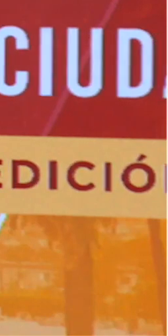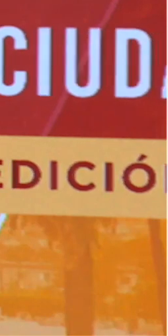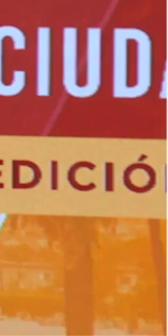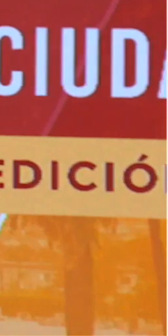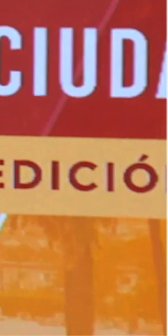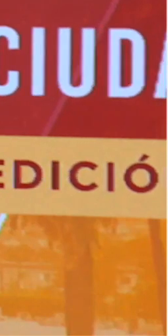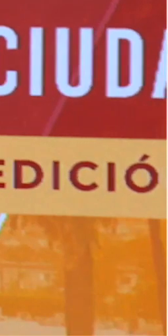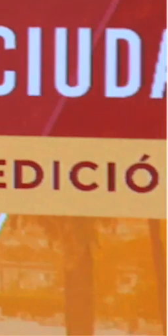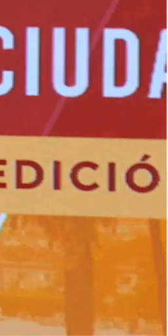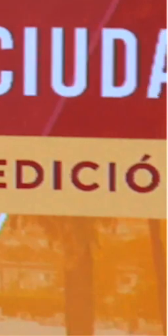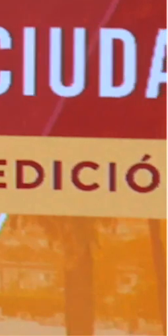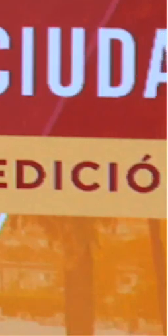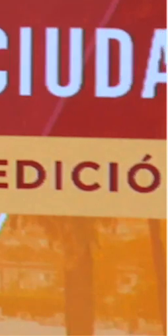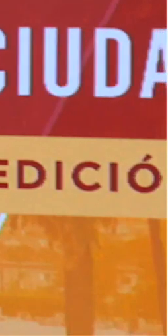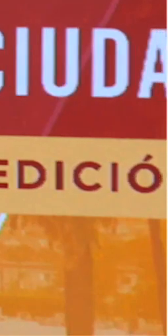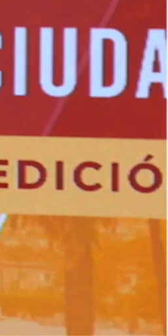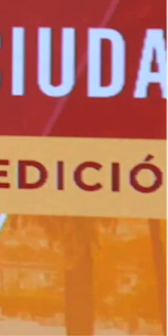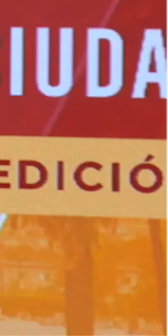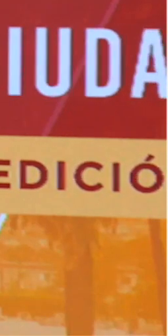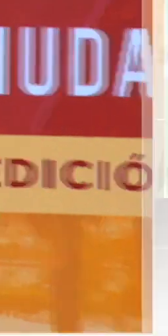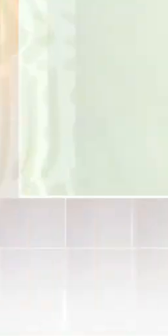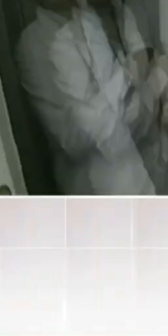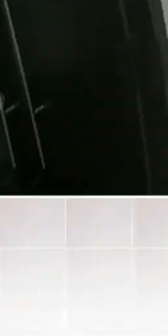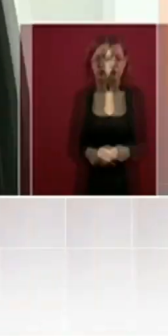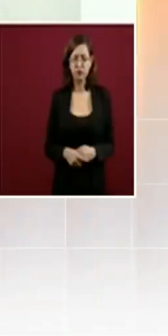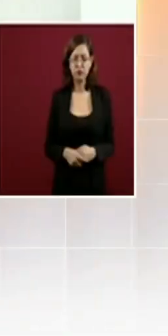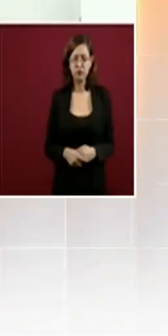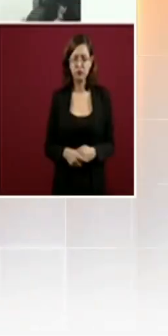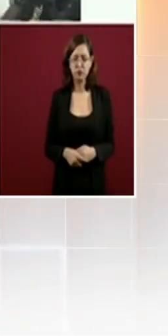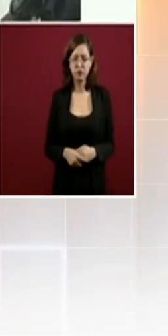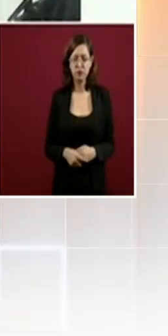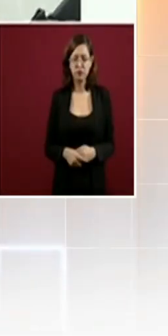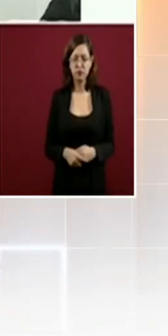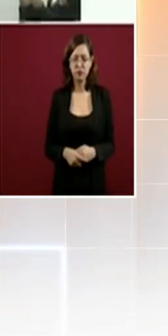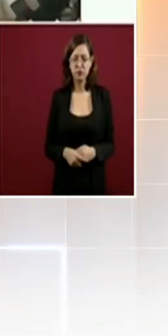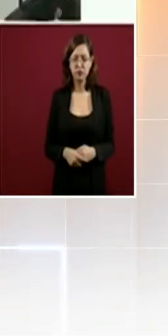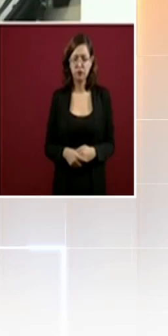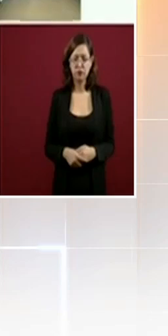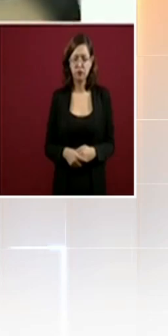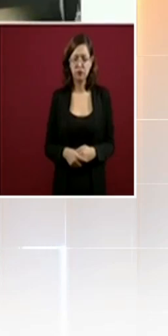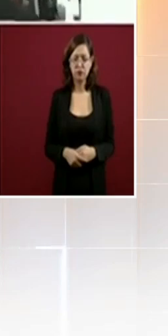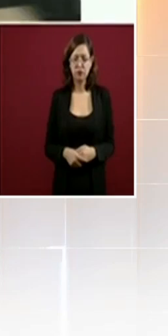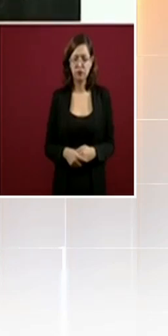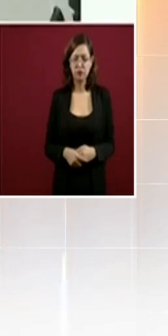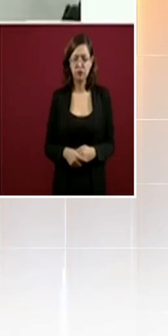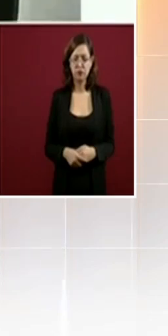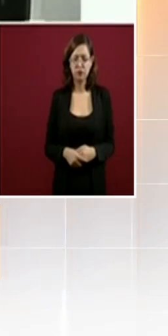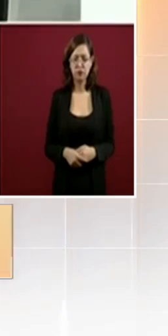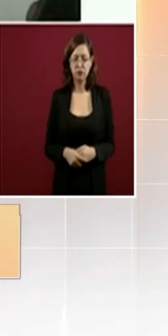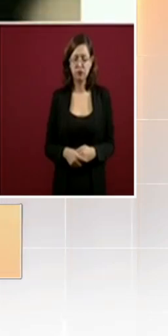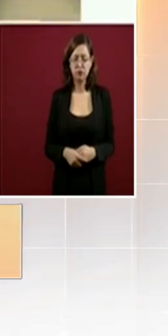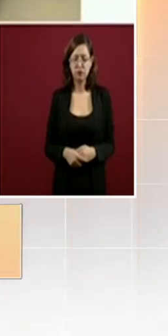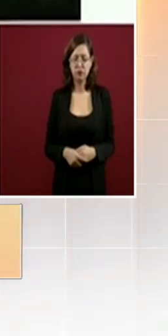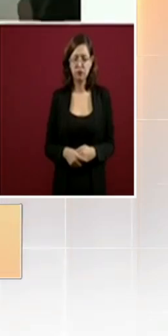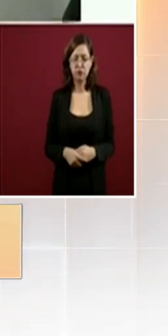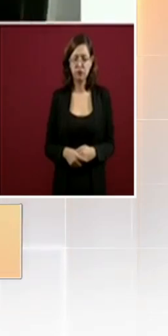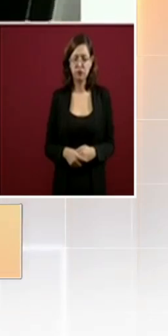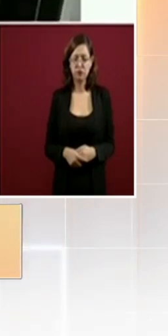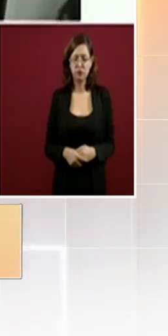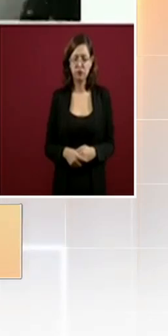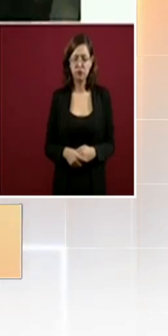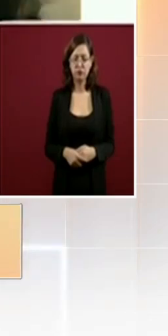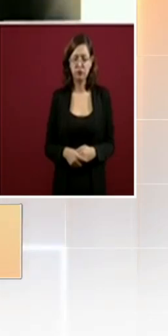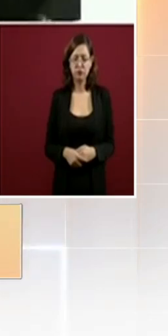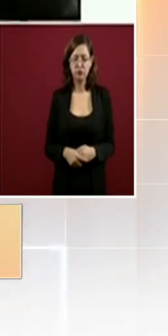sucediendo en México y bueno Estados Unidos solicitó la extradición de Ovidio Guzmán hijo de El Chapo Guzmán según informó